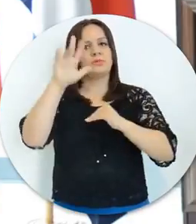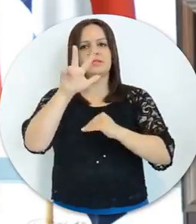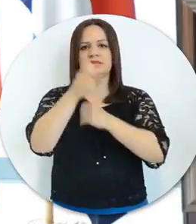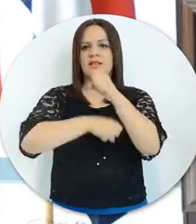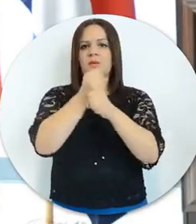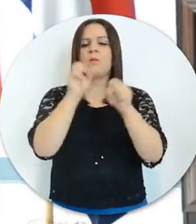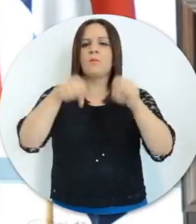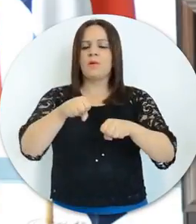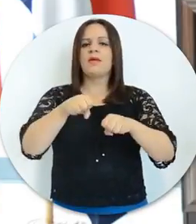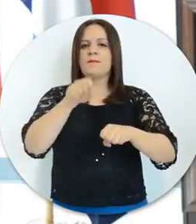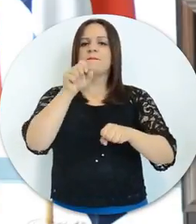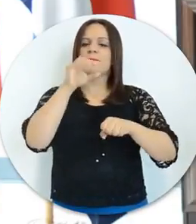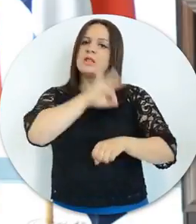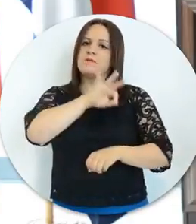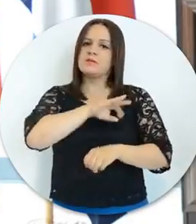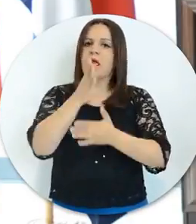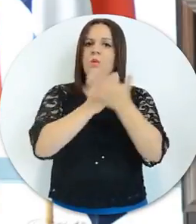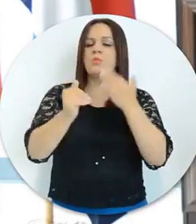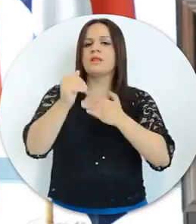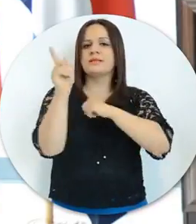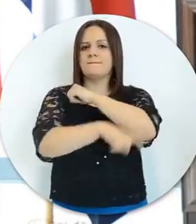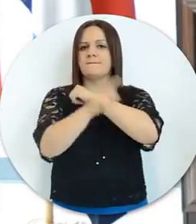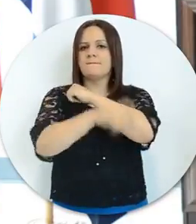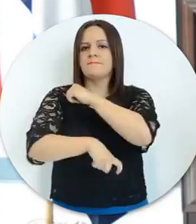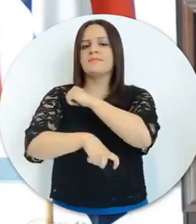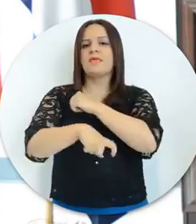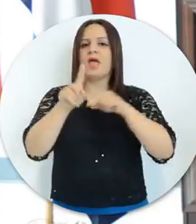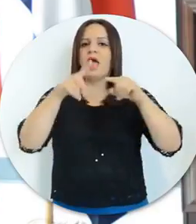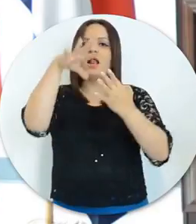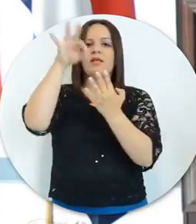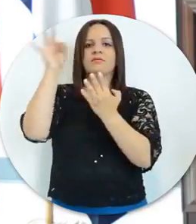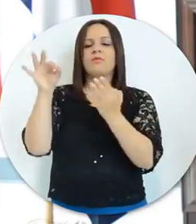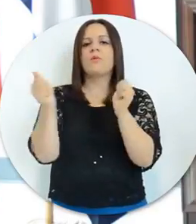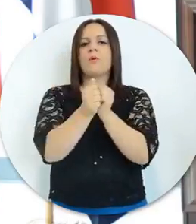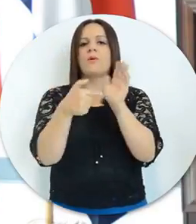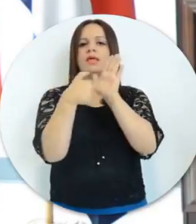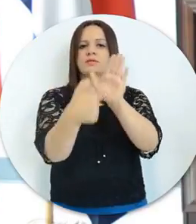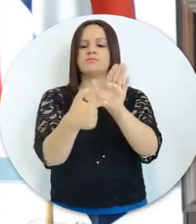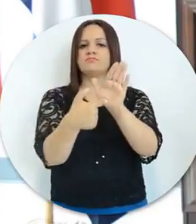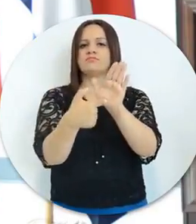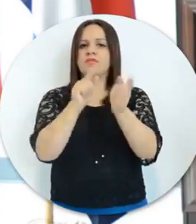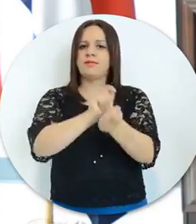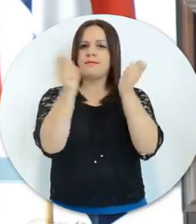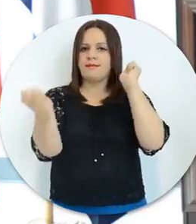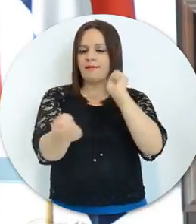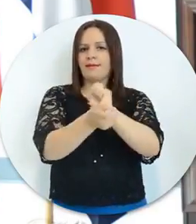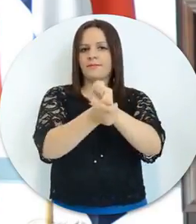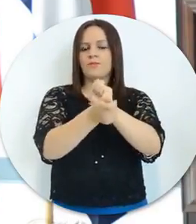ser beneficiarios de penas alternativas, pero queremos con esto dar una señal de cambio. Queremos